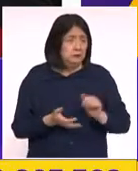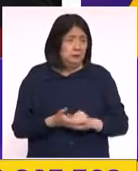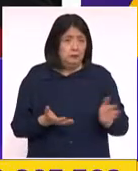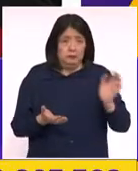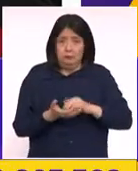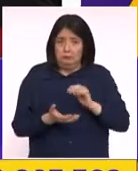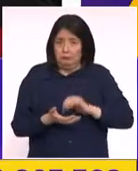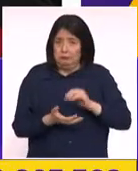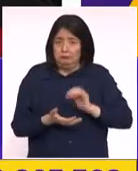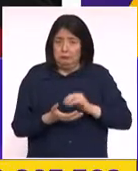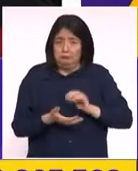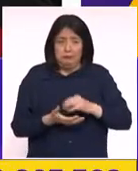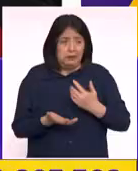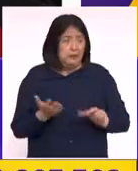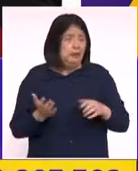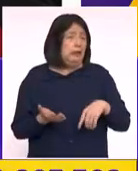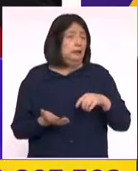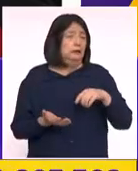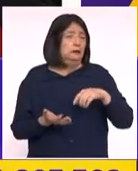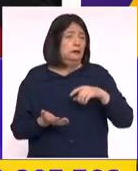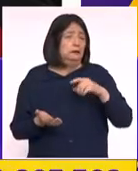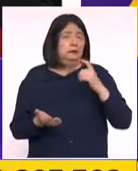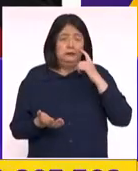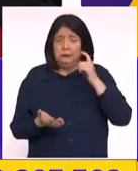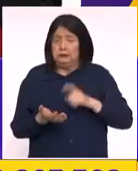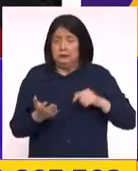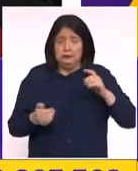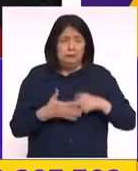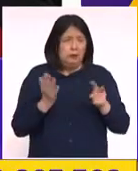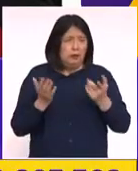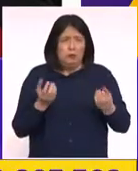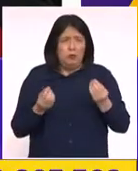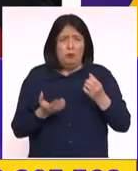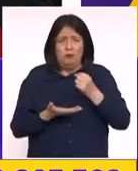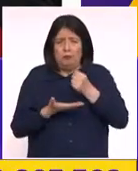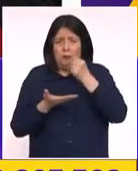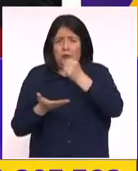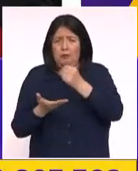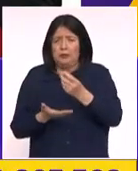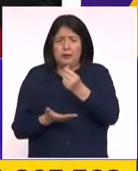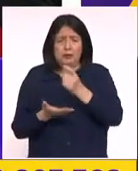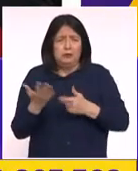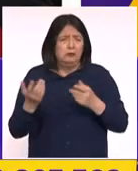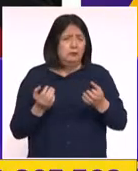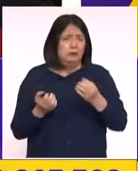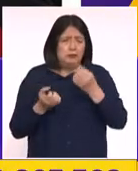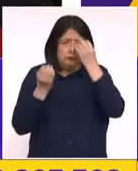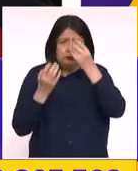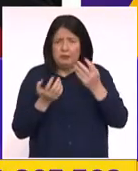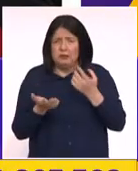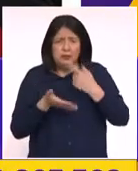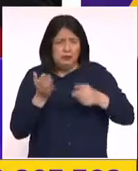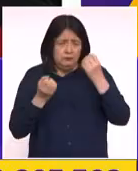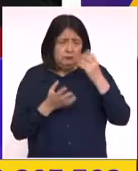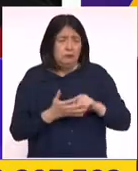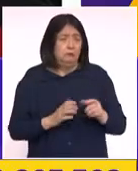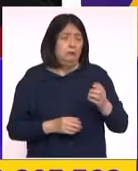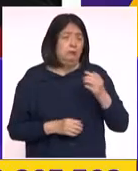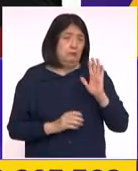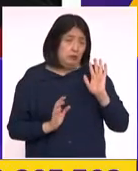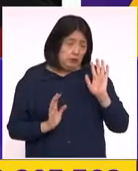mayor requerimiento a nivel nacional? ¿Esta ha sido parte también del programa de recompensas? ¿Qué información tenemos? Mire usted,